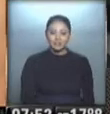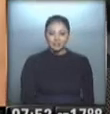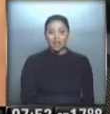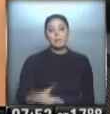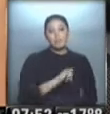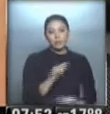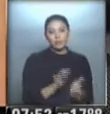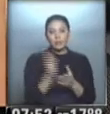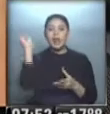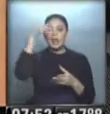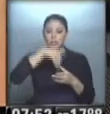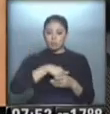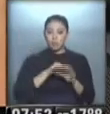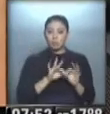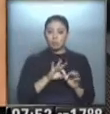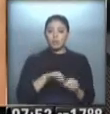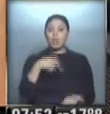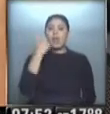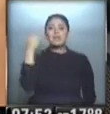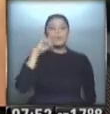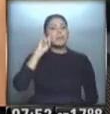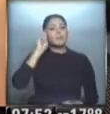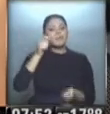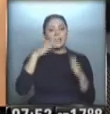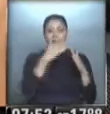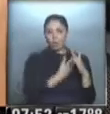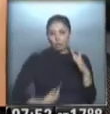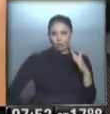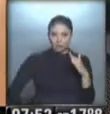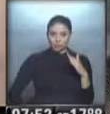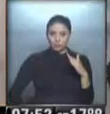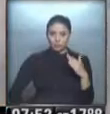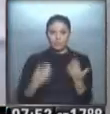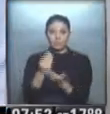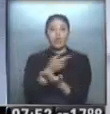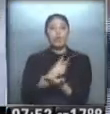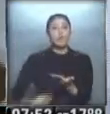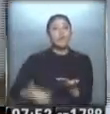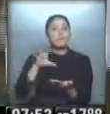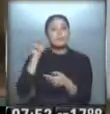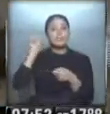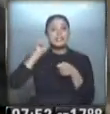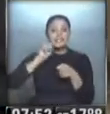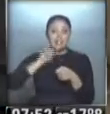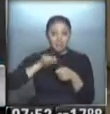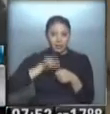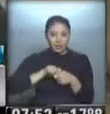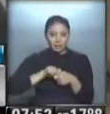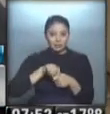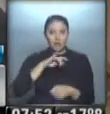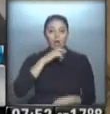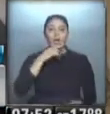más sobre las elecciones legislativas el día después la visita en casa de gobierno del gobernador de santiago del estero gerardo zamora